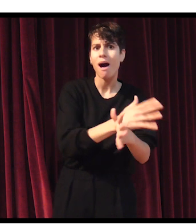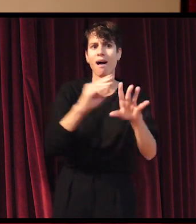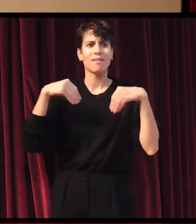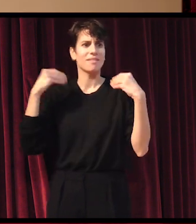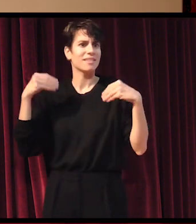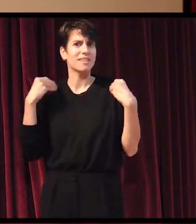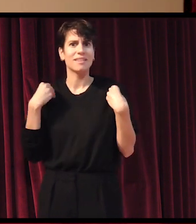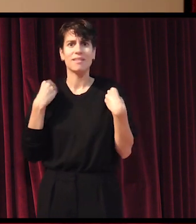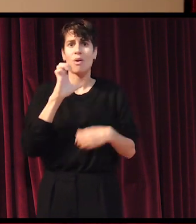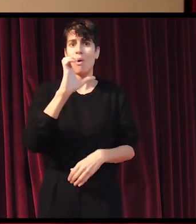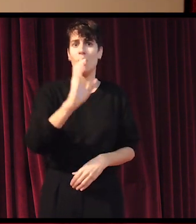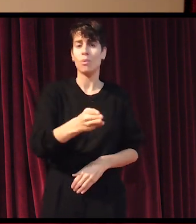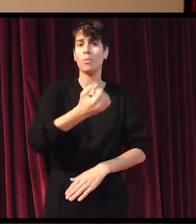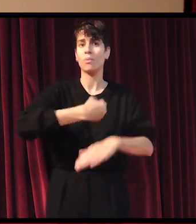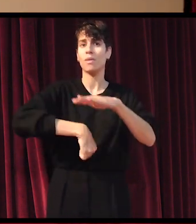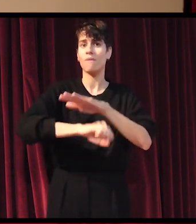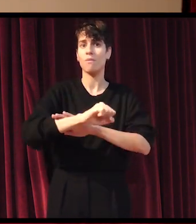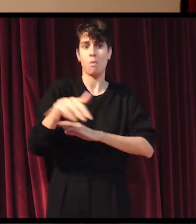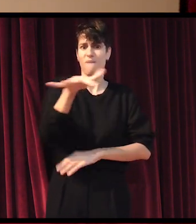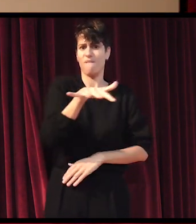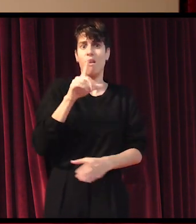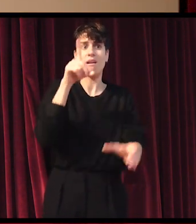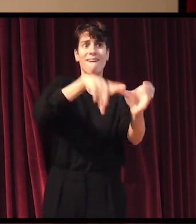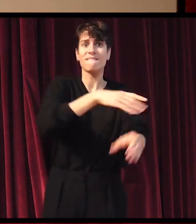de fútbol de barrio.